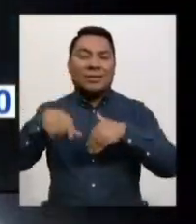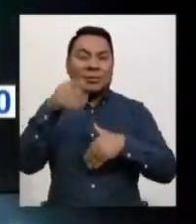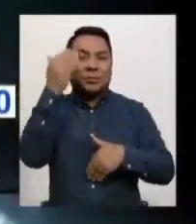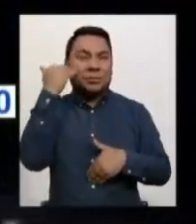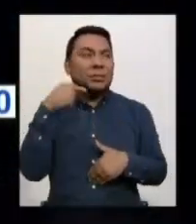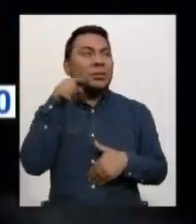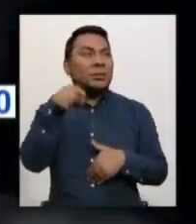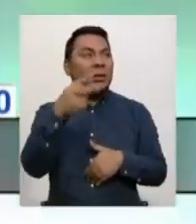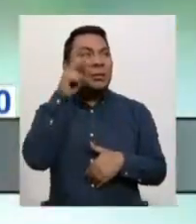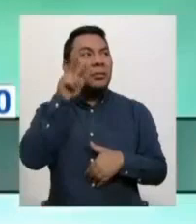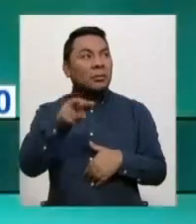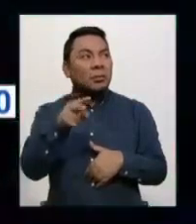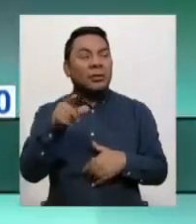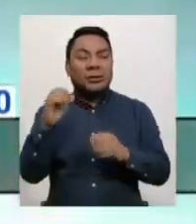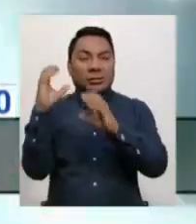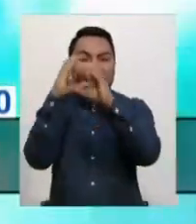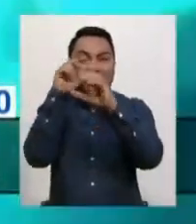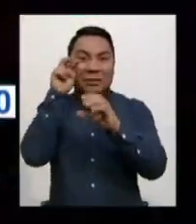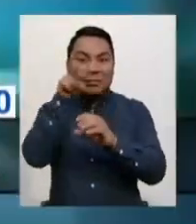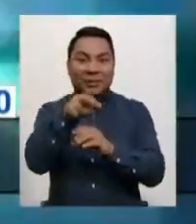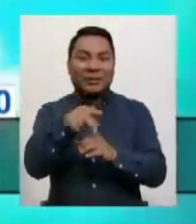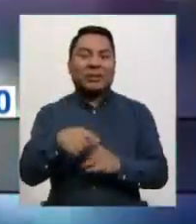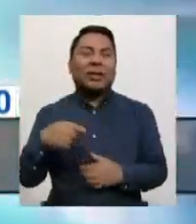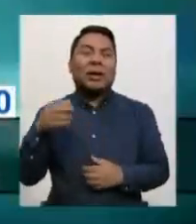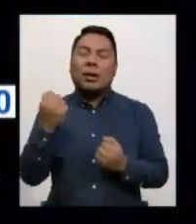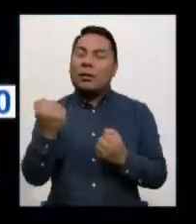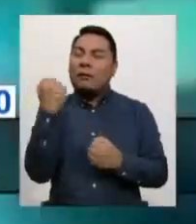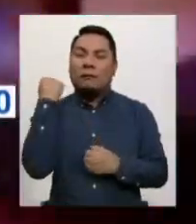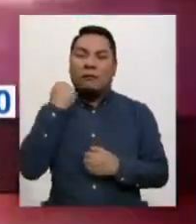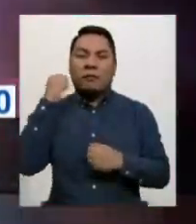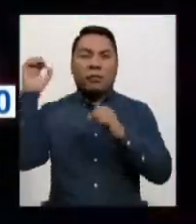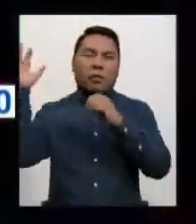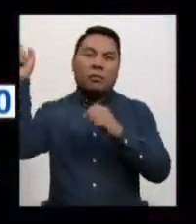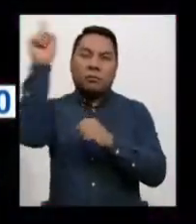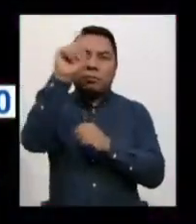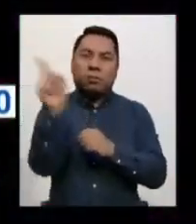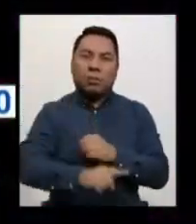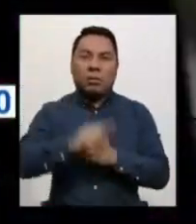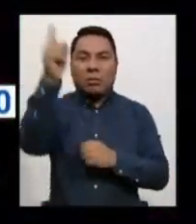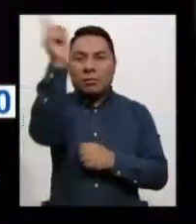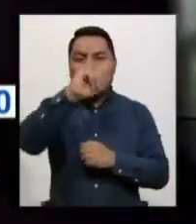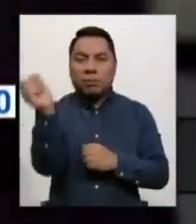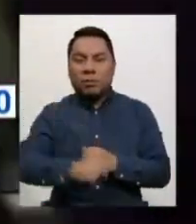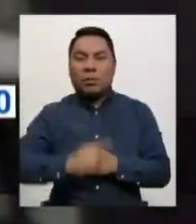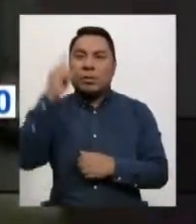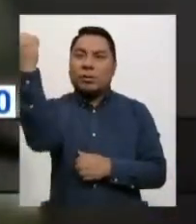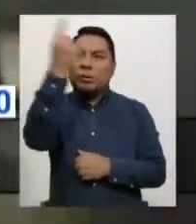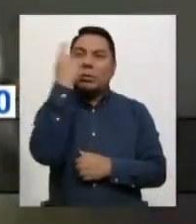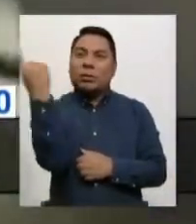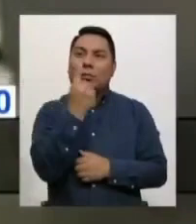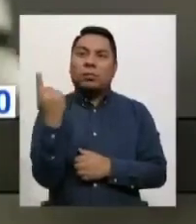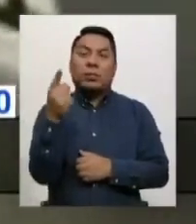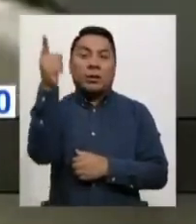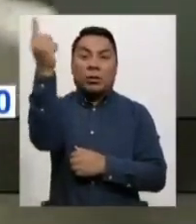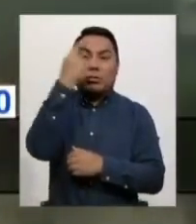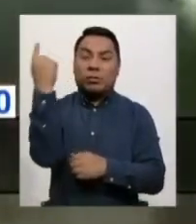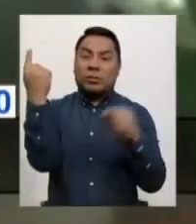el lado del Océano Atlántico, que ha sido muy golpeado por este huracán Irma. Según su primer ministro,